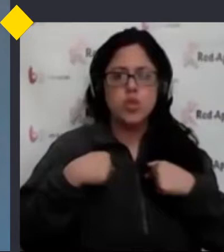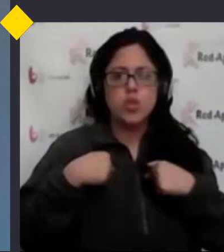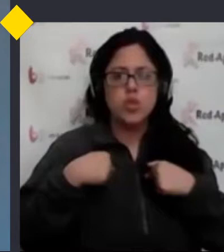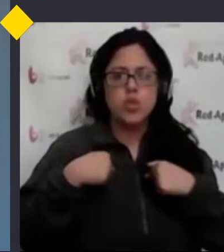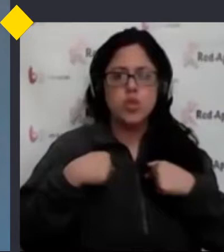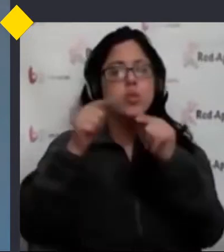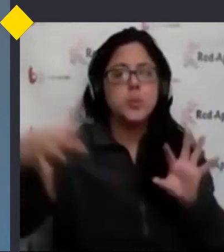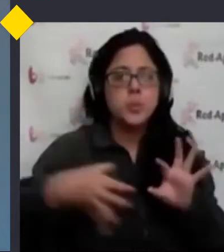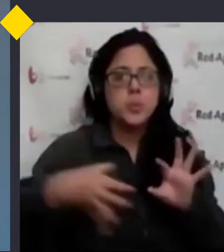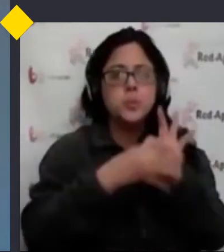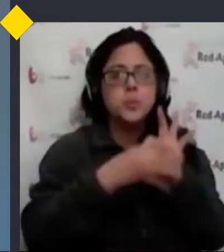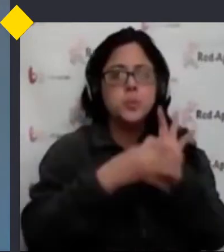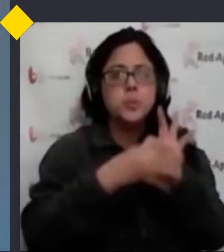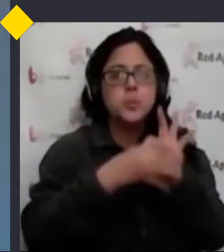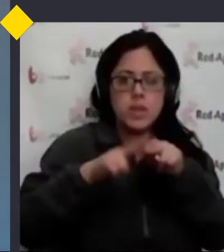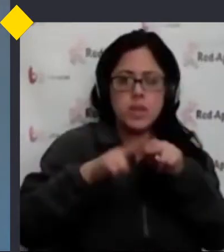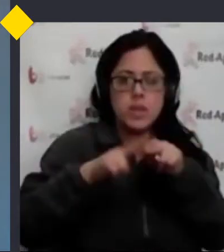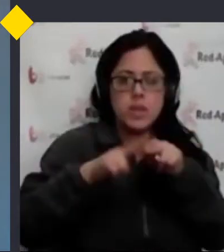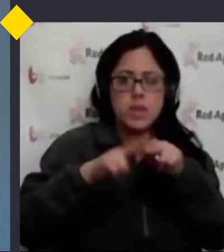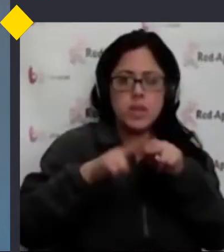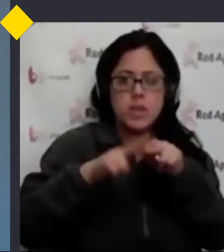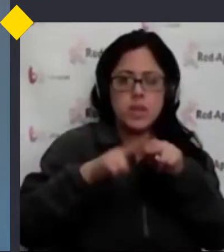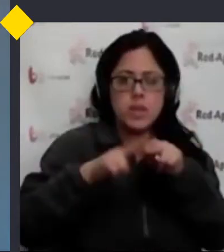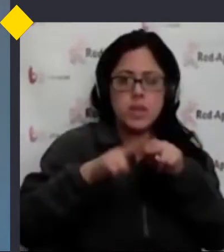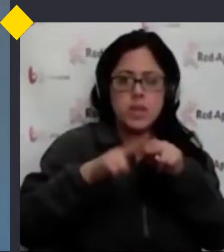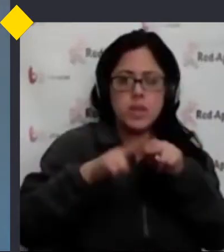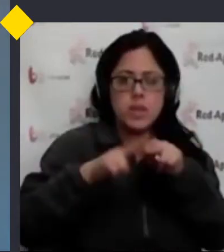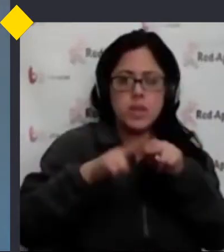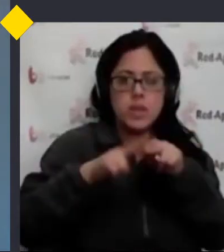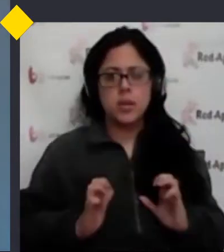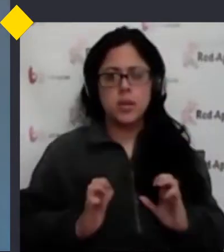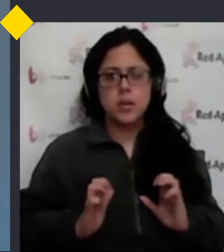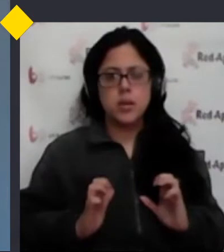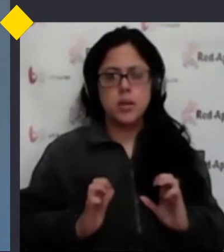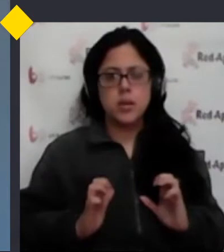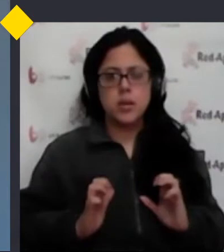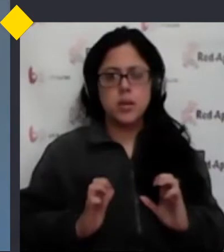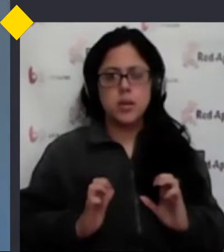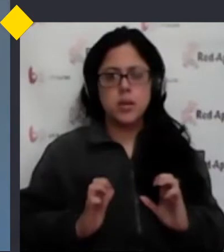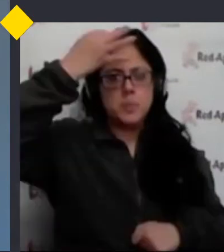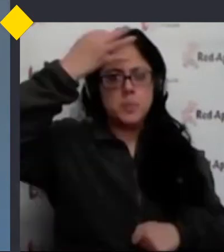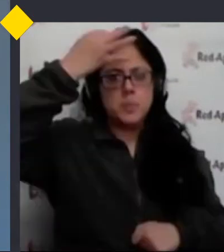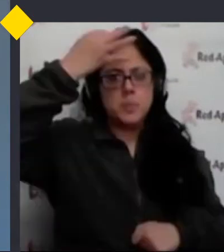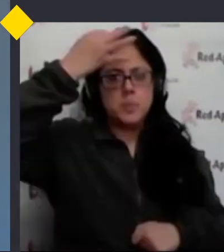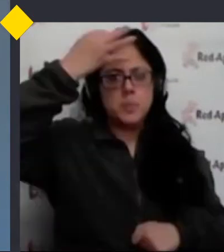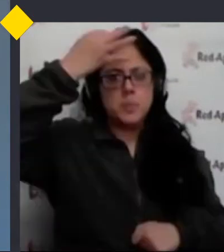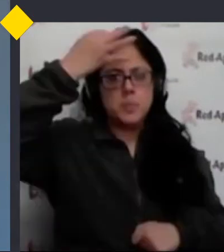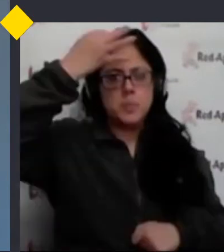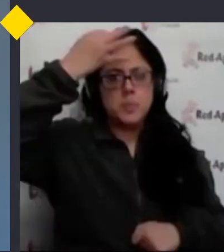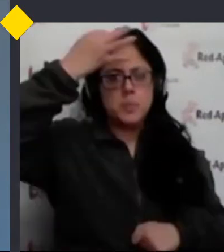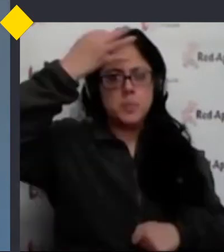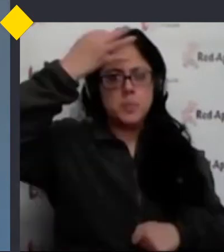rentabilidad o es algo también ligado a la ética? ¿Es algo también ligado a una convicción de cada persona? Creo que en eso hay